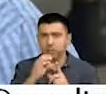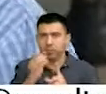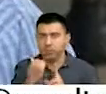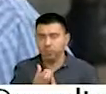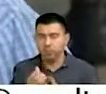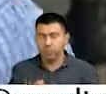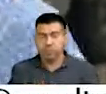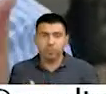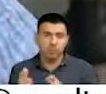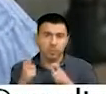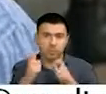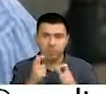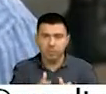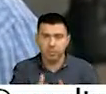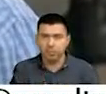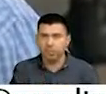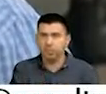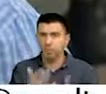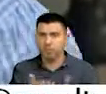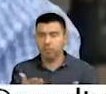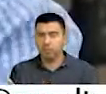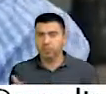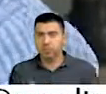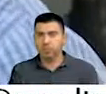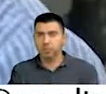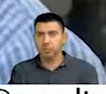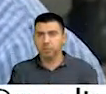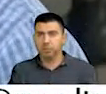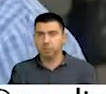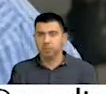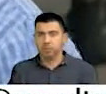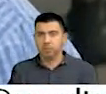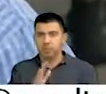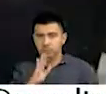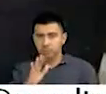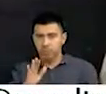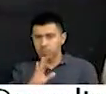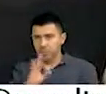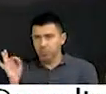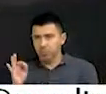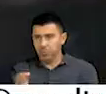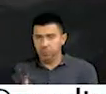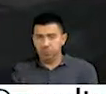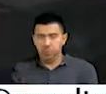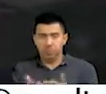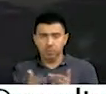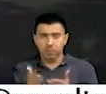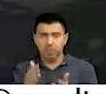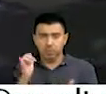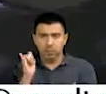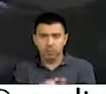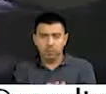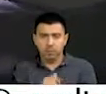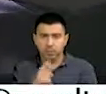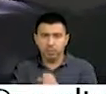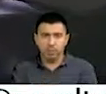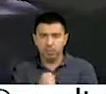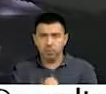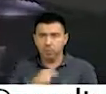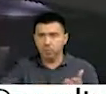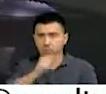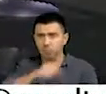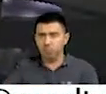recreación es integral productividad ellos nunca dieron eso durante este año según los contratos firmados durante este año la administración